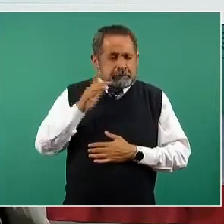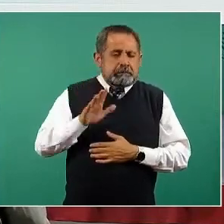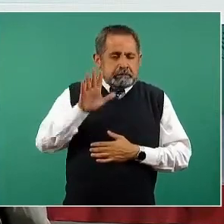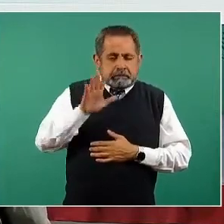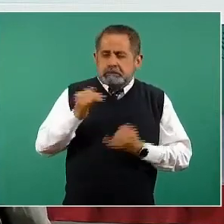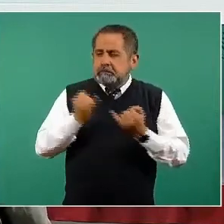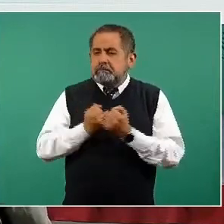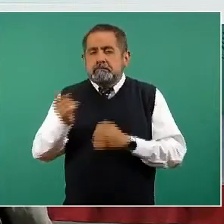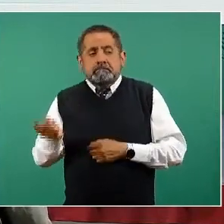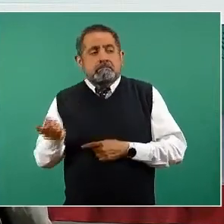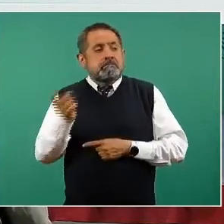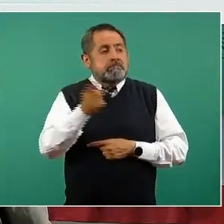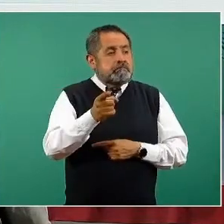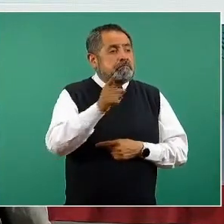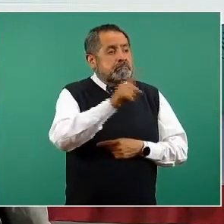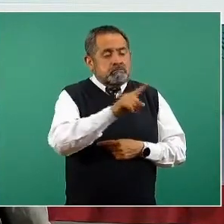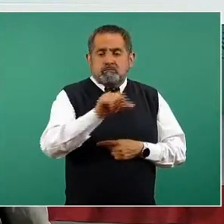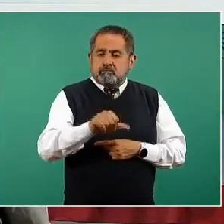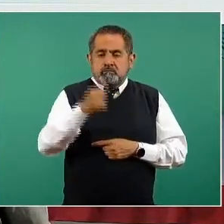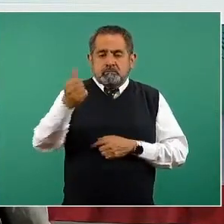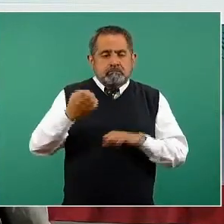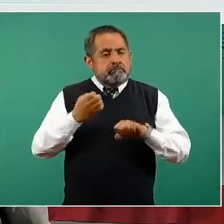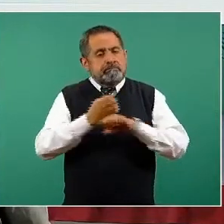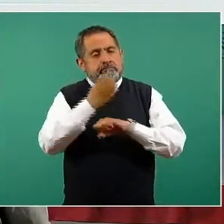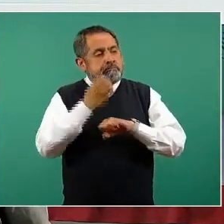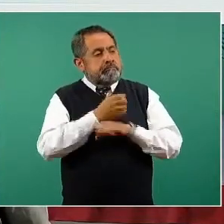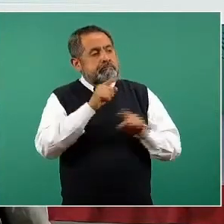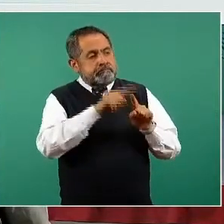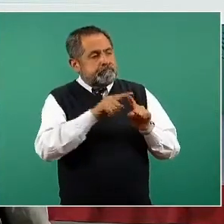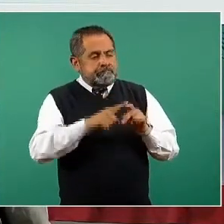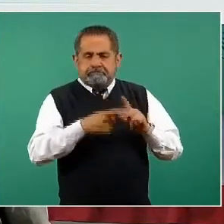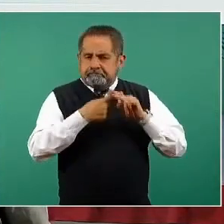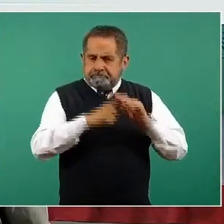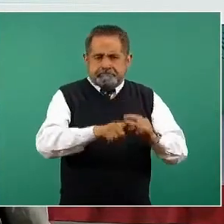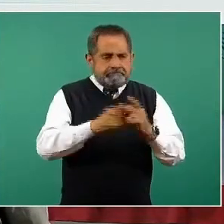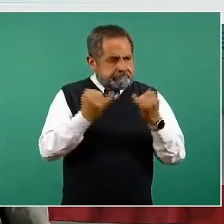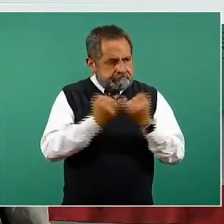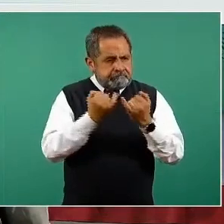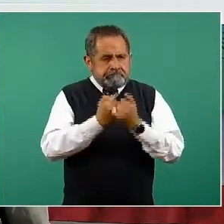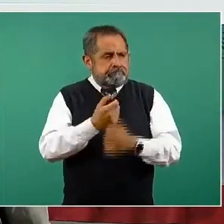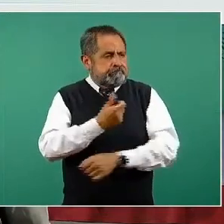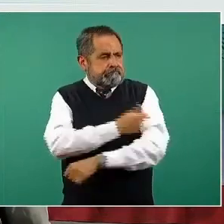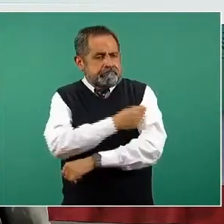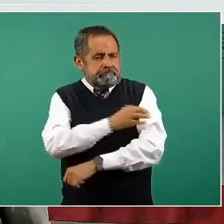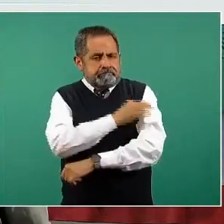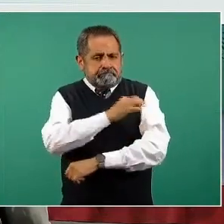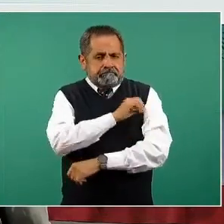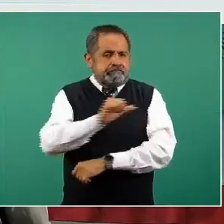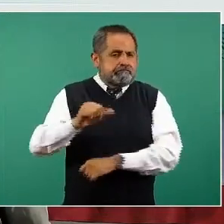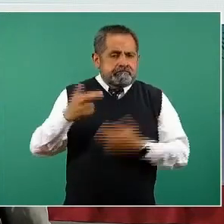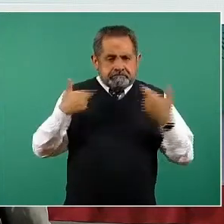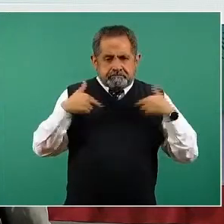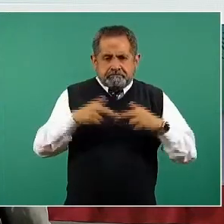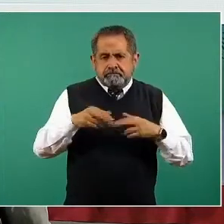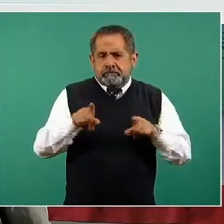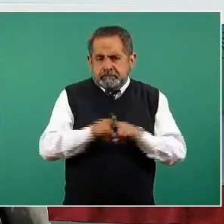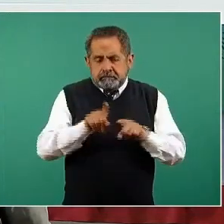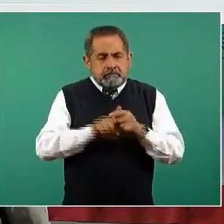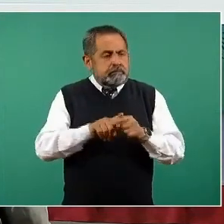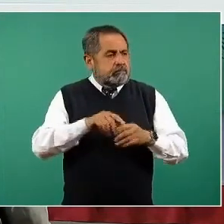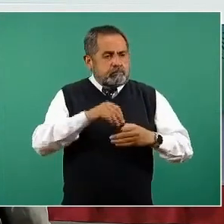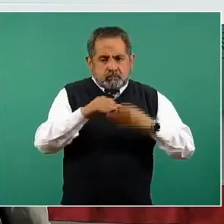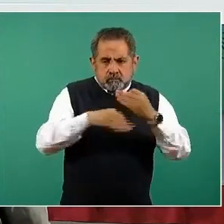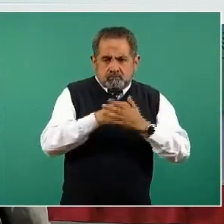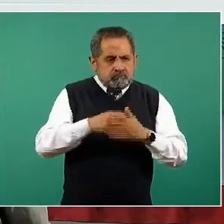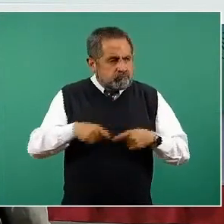ya programando y planeando poder iniciar con estrategias similares, no solamente de vacunación, sino con todas aquellas que se